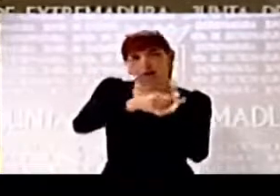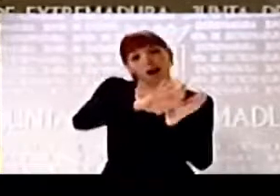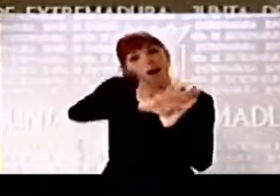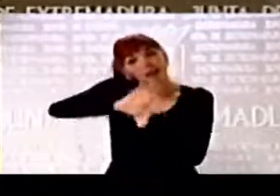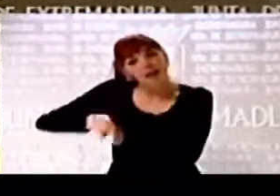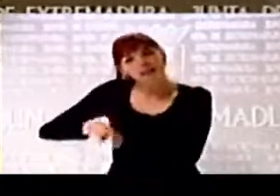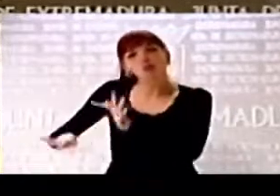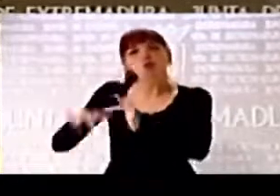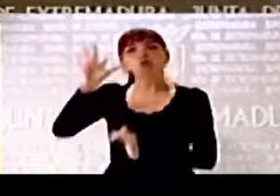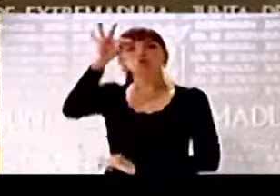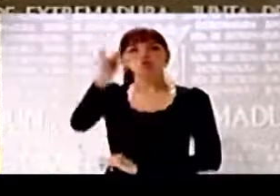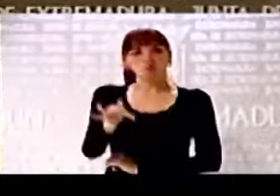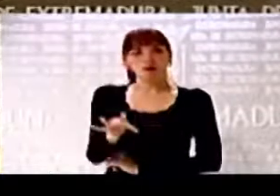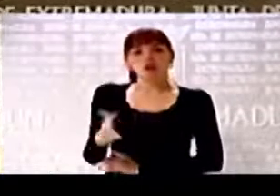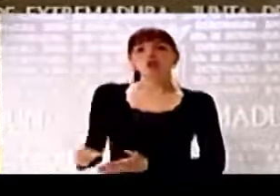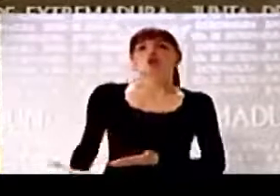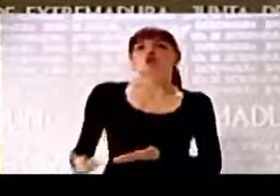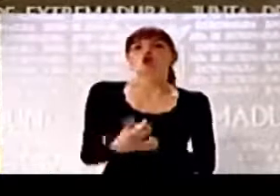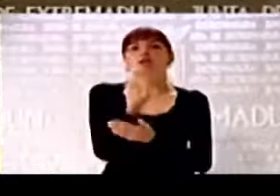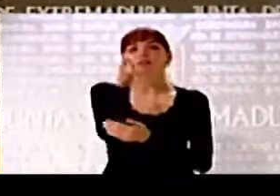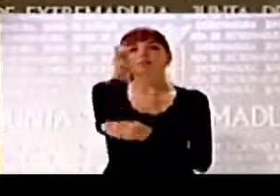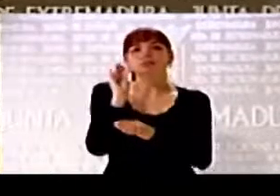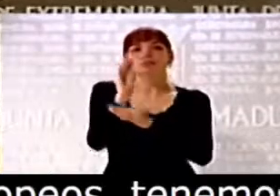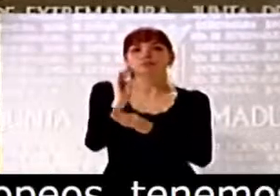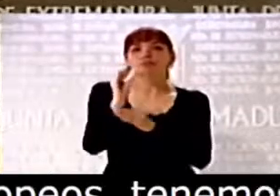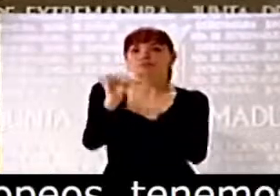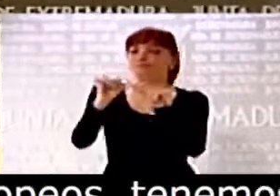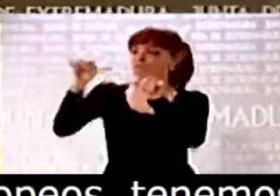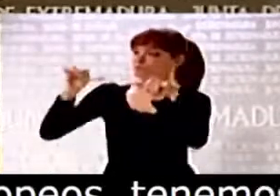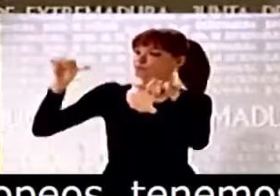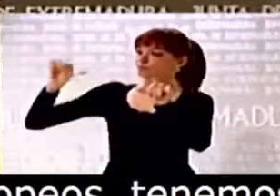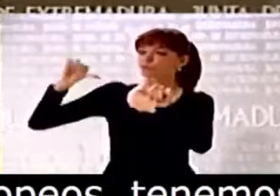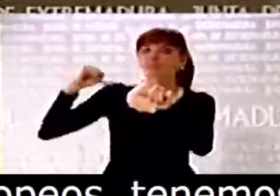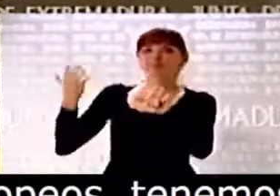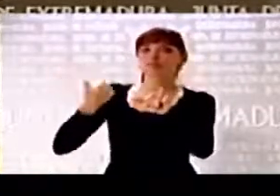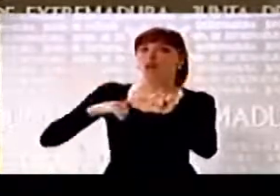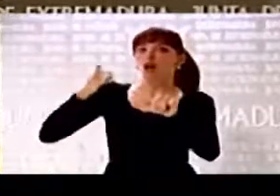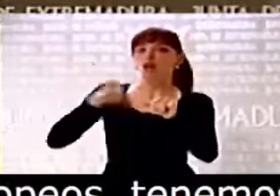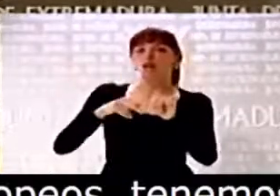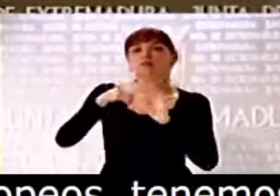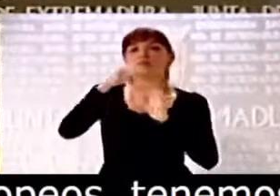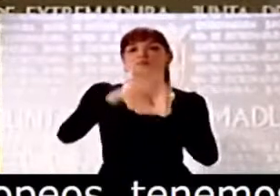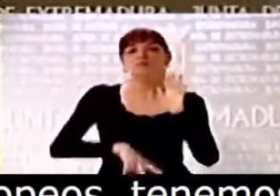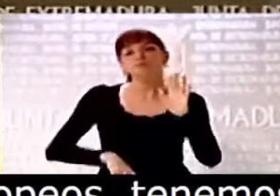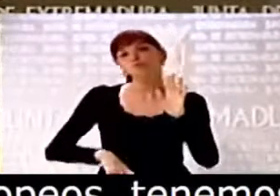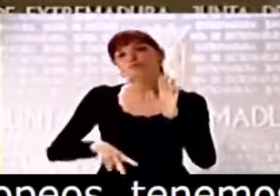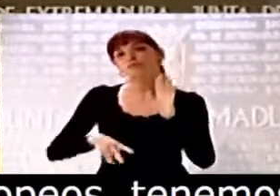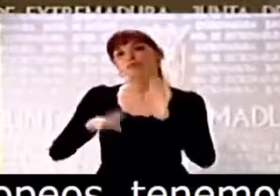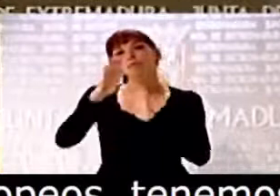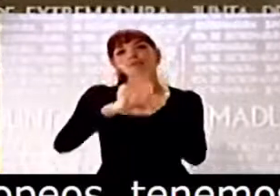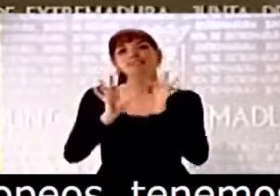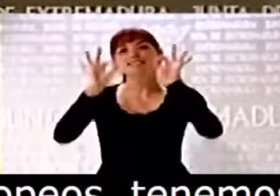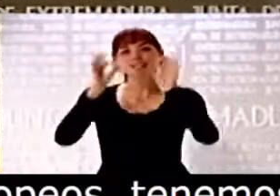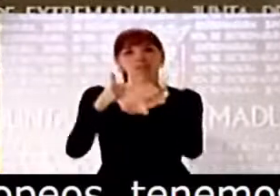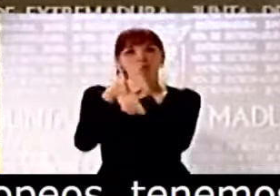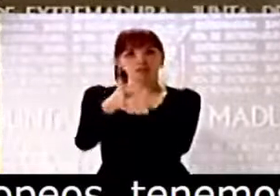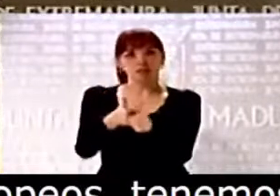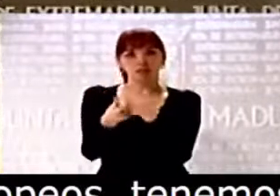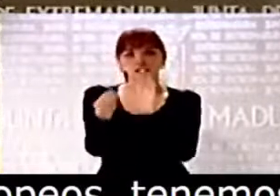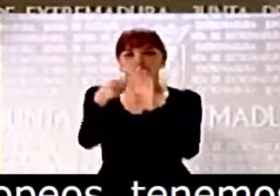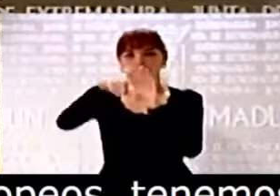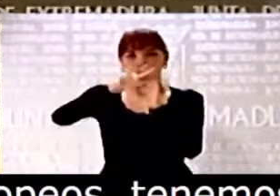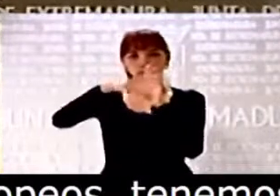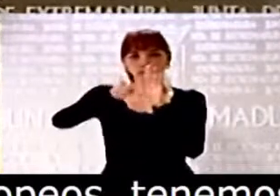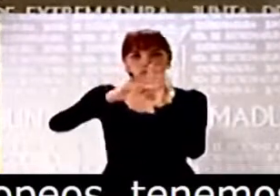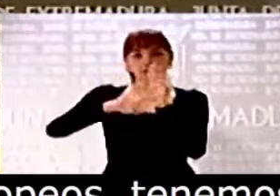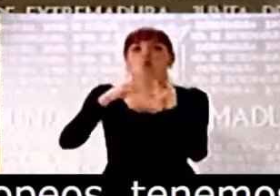tenemos que sumarle a esto todas las inversiones que ya hemos realizado en el marco del Plan de Choque en Dependencia para avanzar en el derecho